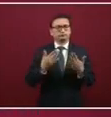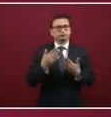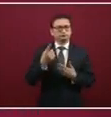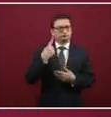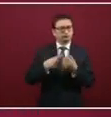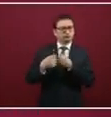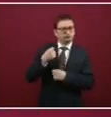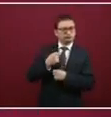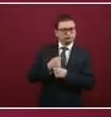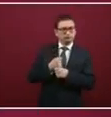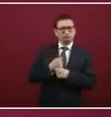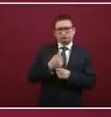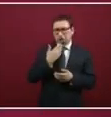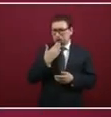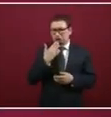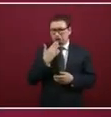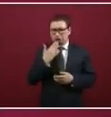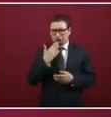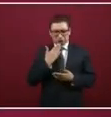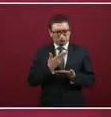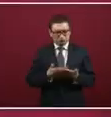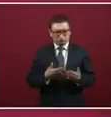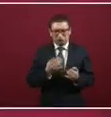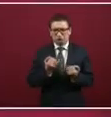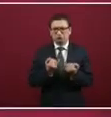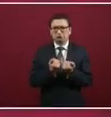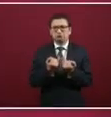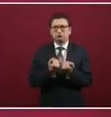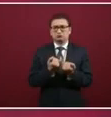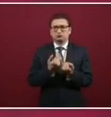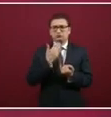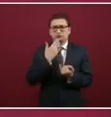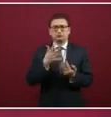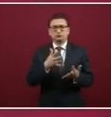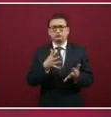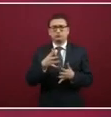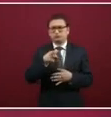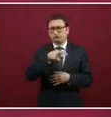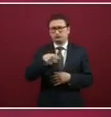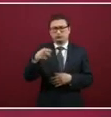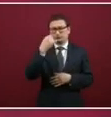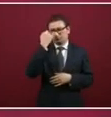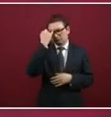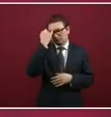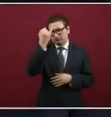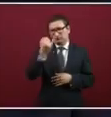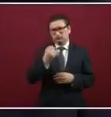Tenemos, para que tengan una idea,